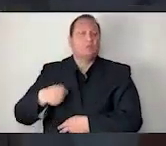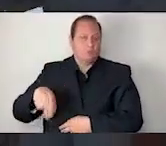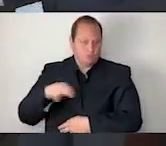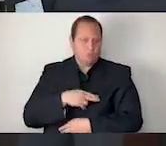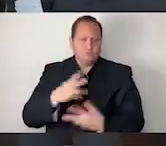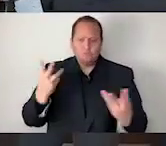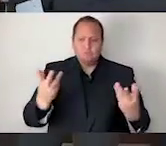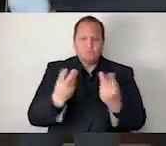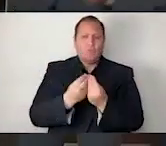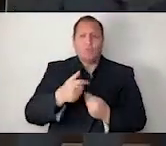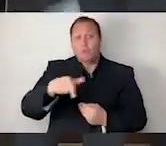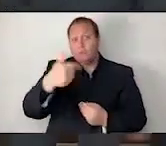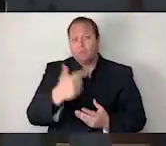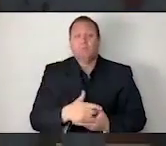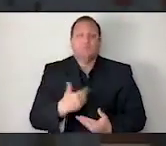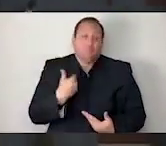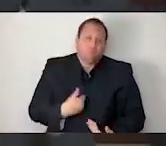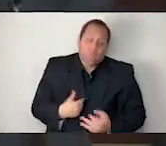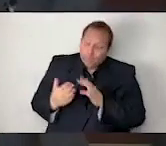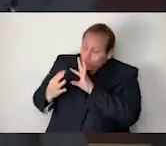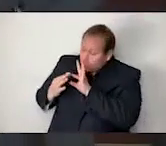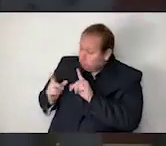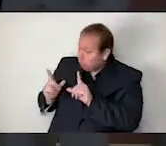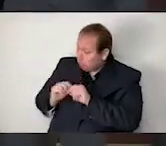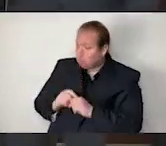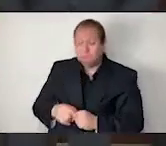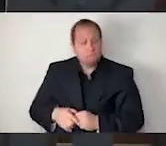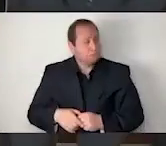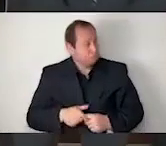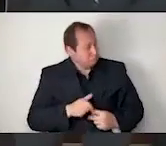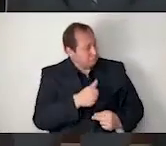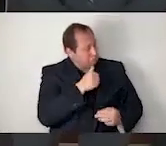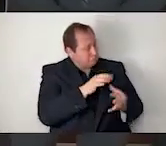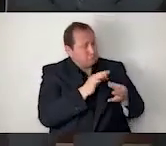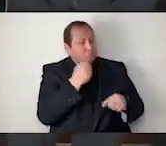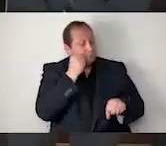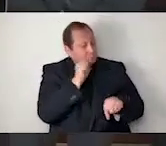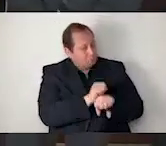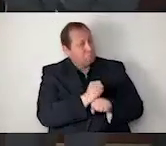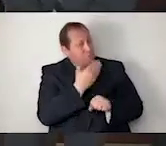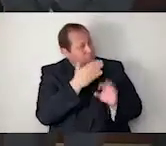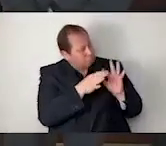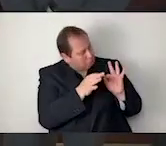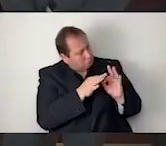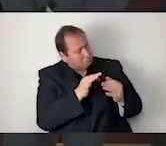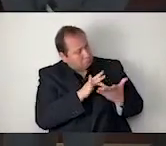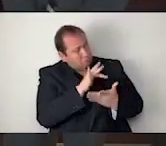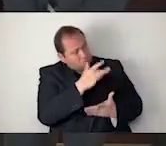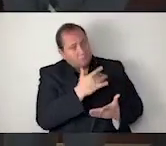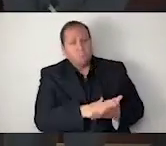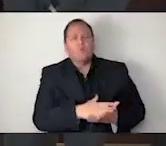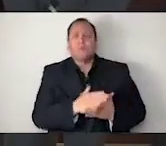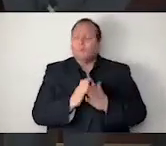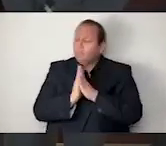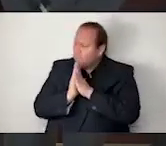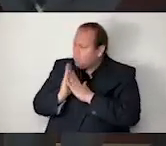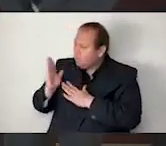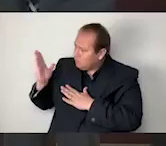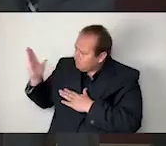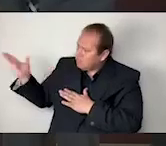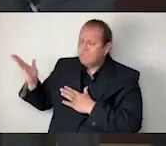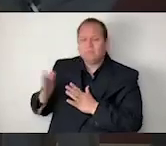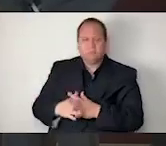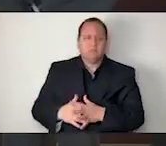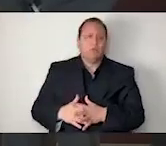global y pues por mi parte no muy bien este secretario t pido por favor que no